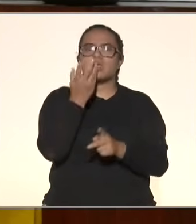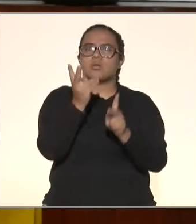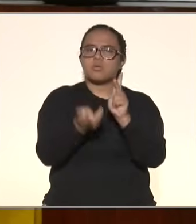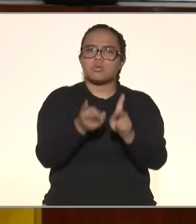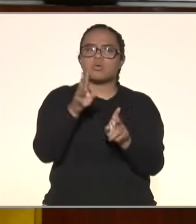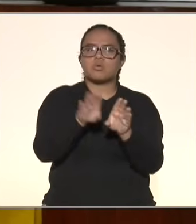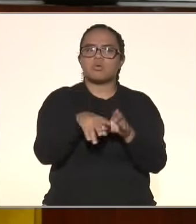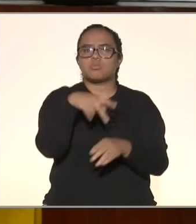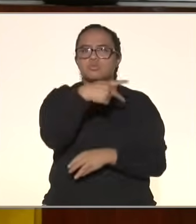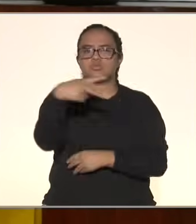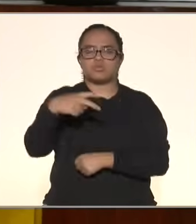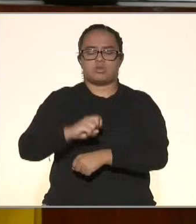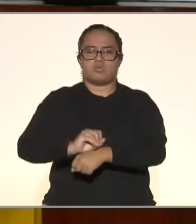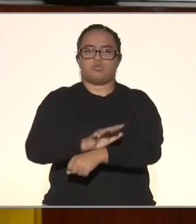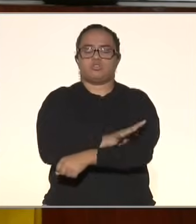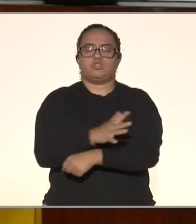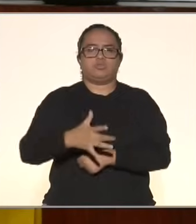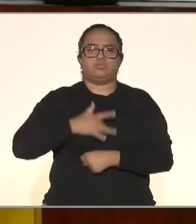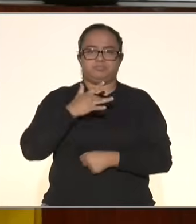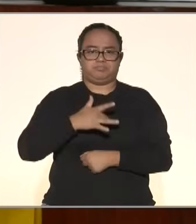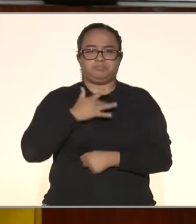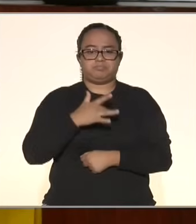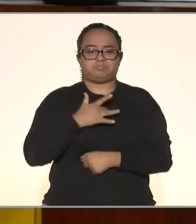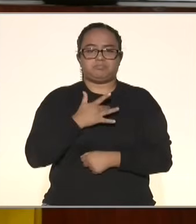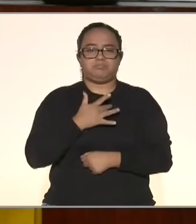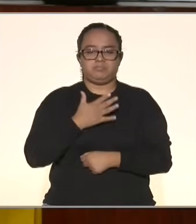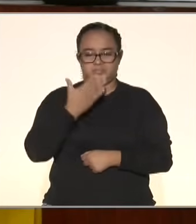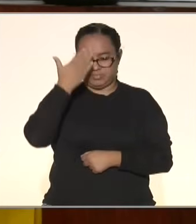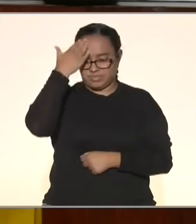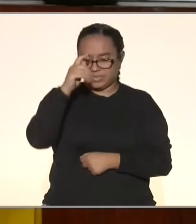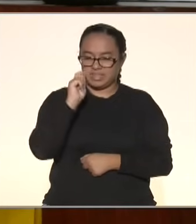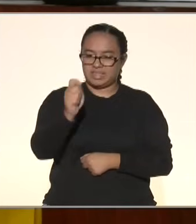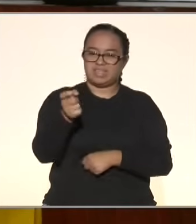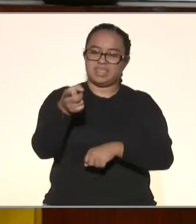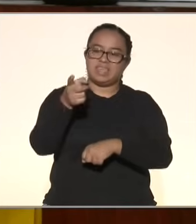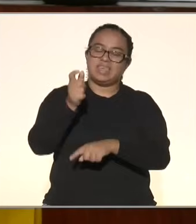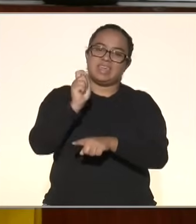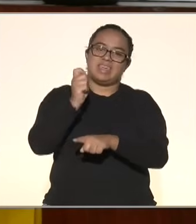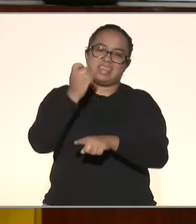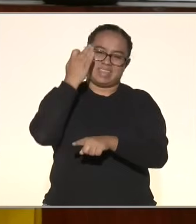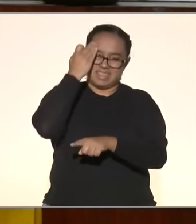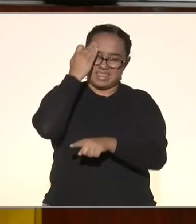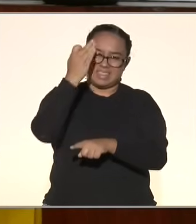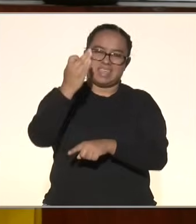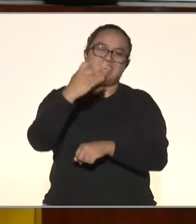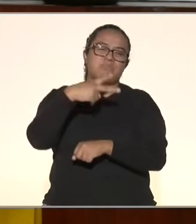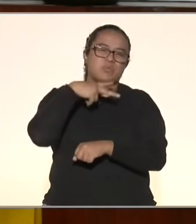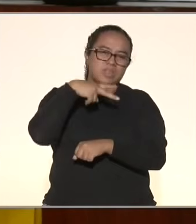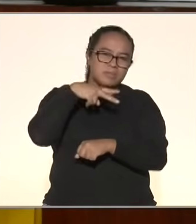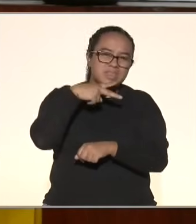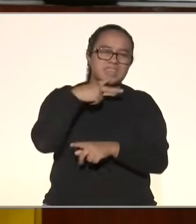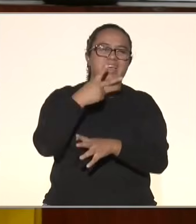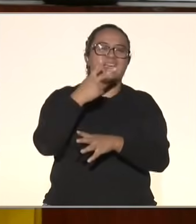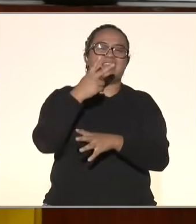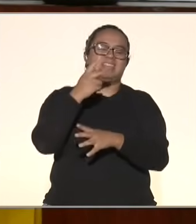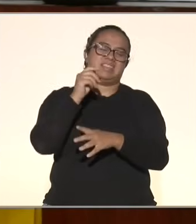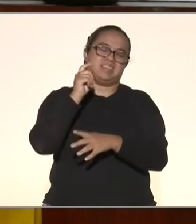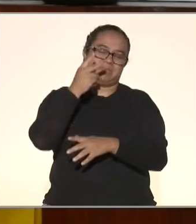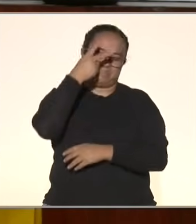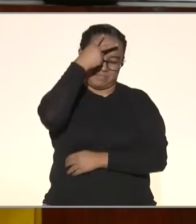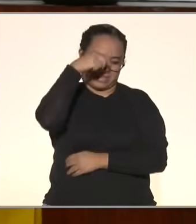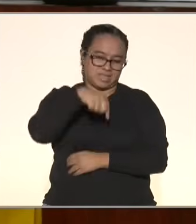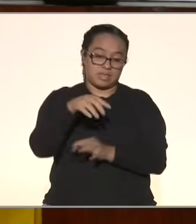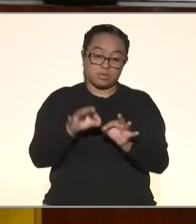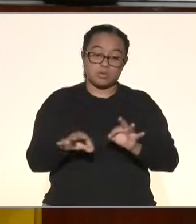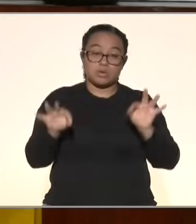las emociones que siempre están en torno a esta temporada navideña que es tan importante para nosotros aquí en México.